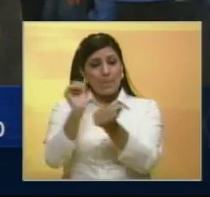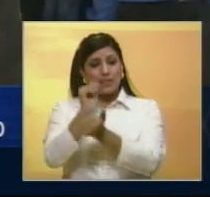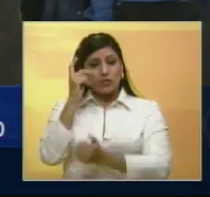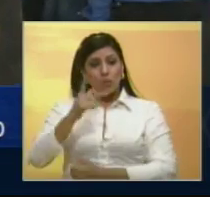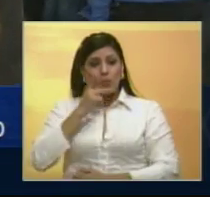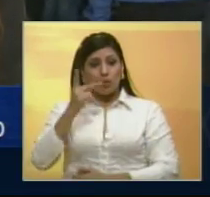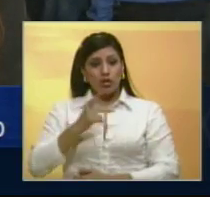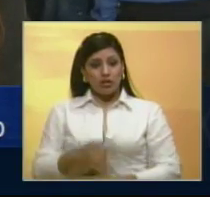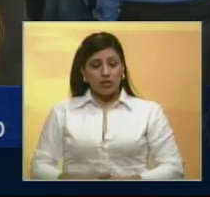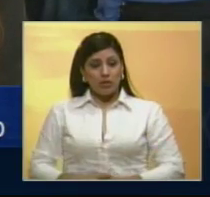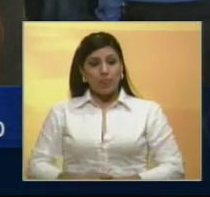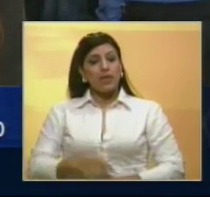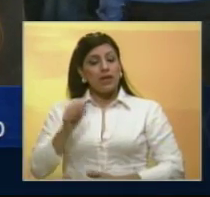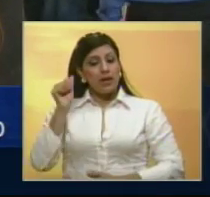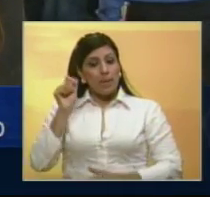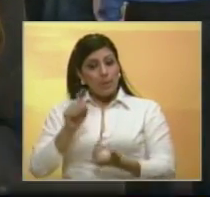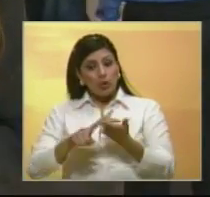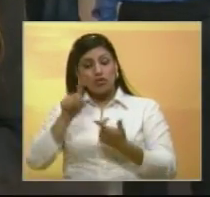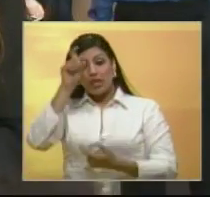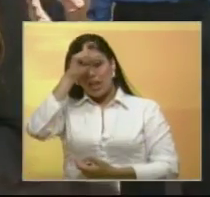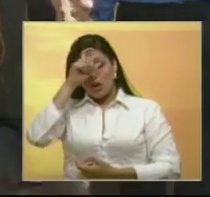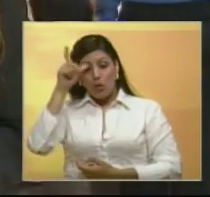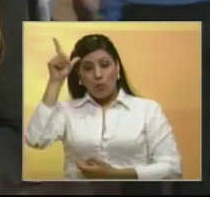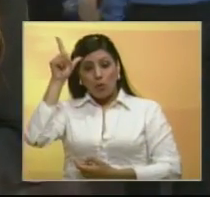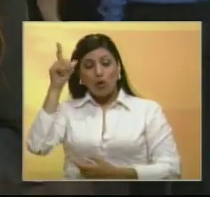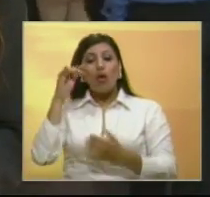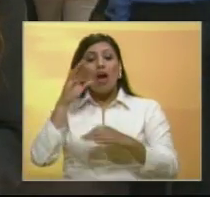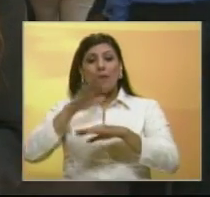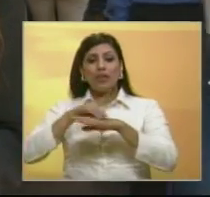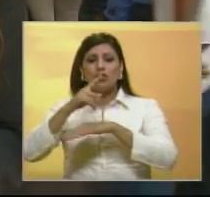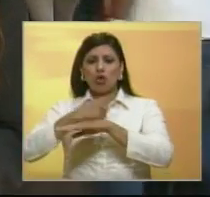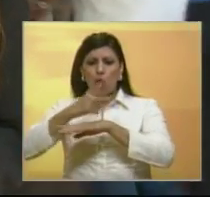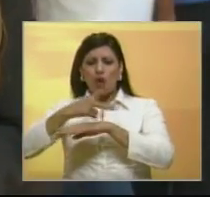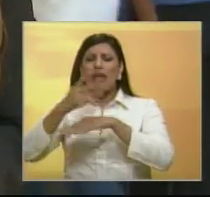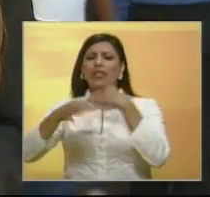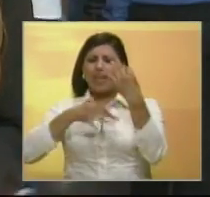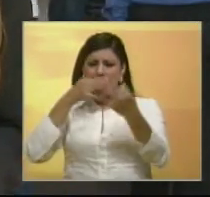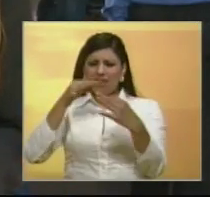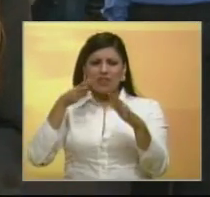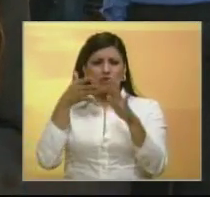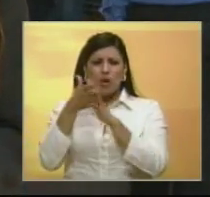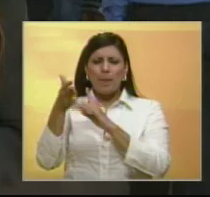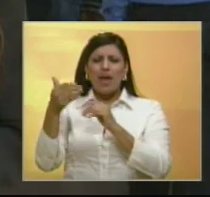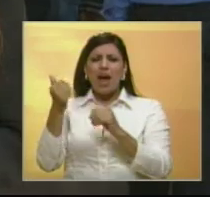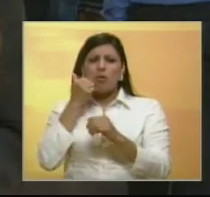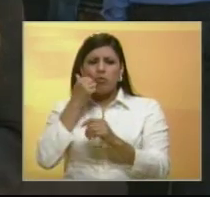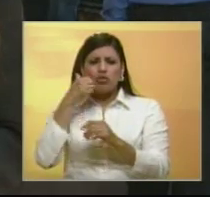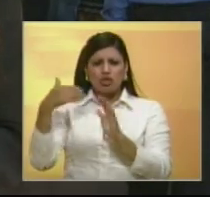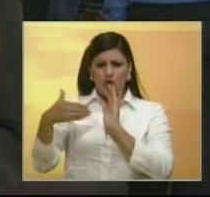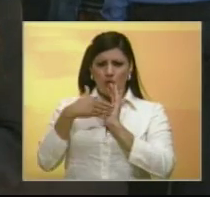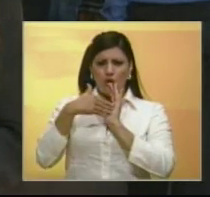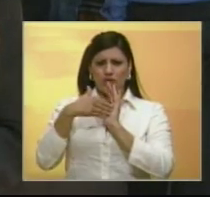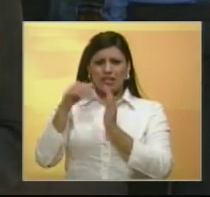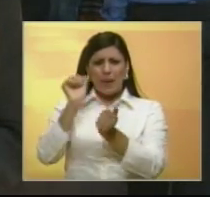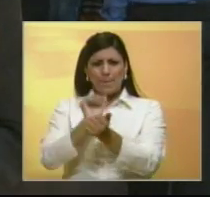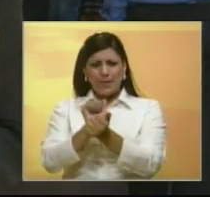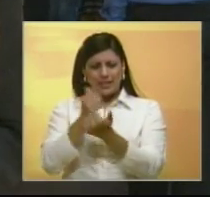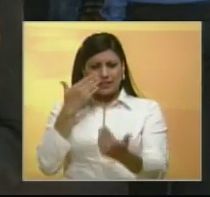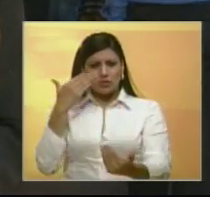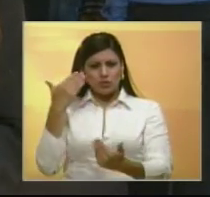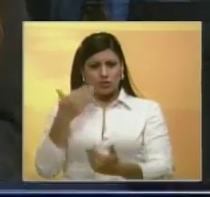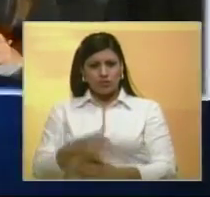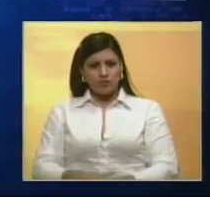presos políticos. Lilian Tintori afirmó que en las próximas horas brindará declaraciones sobre abusos recibidos en su contra desde la cárcel de Ramo